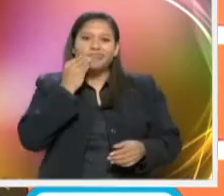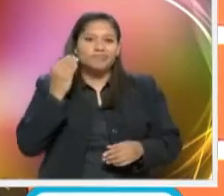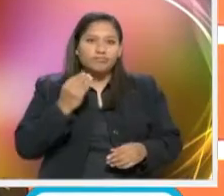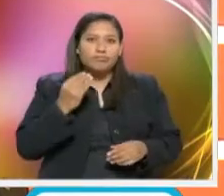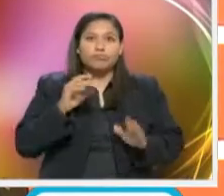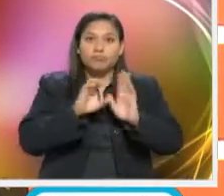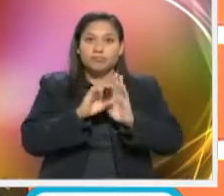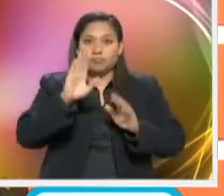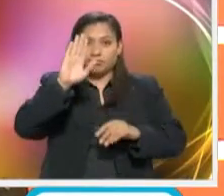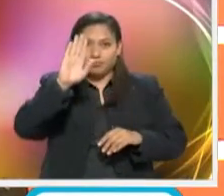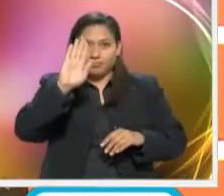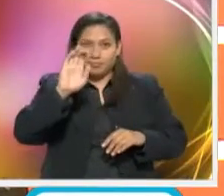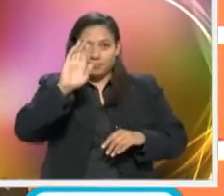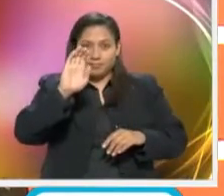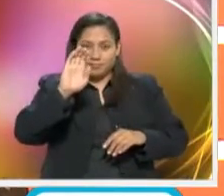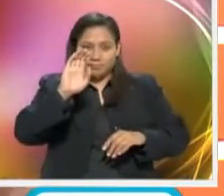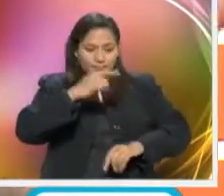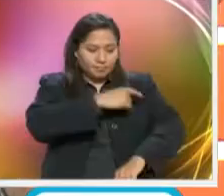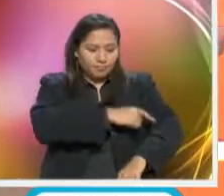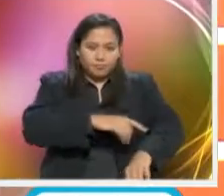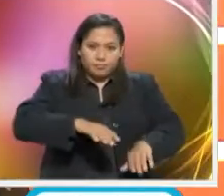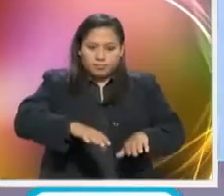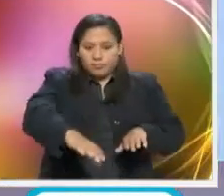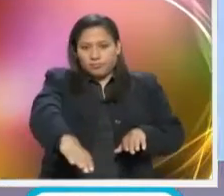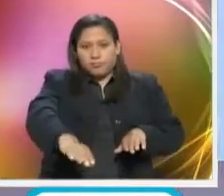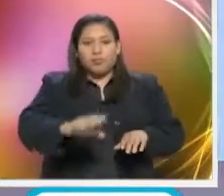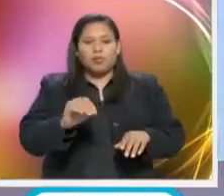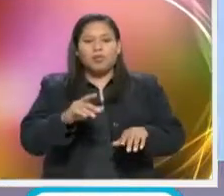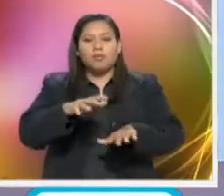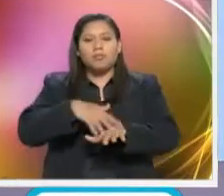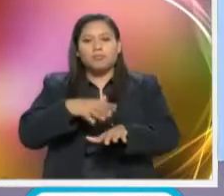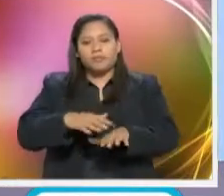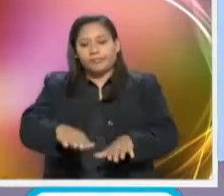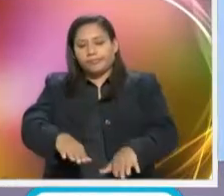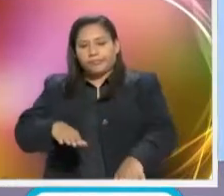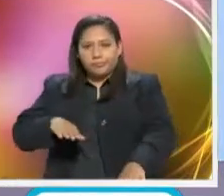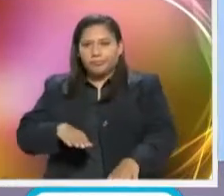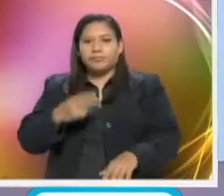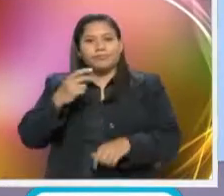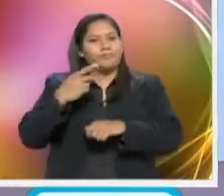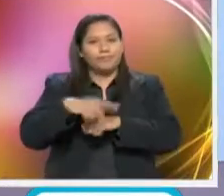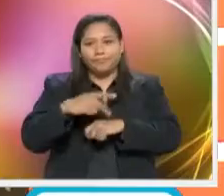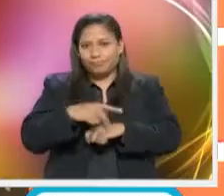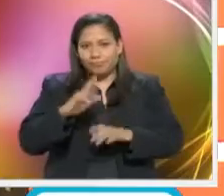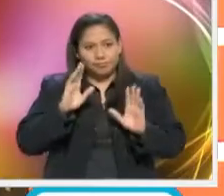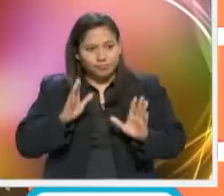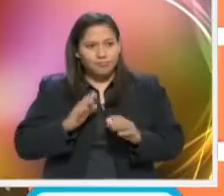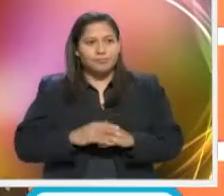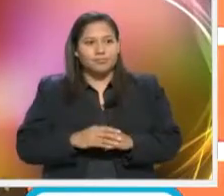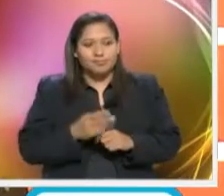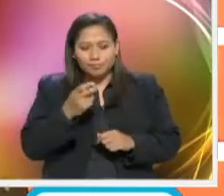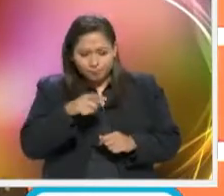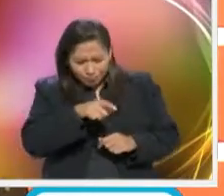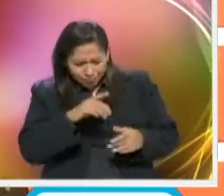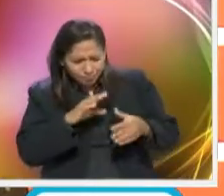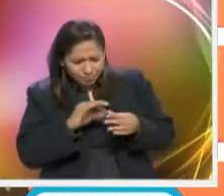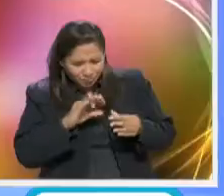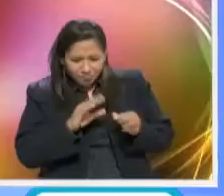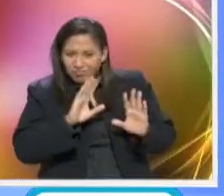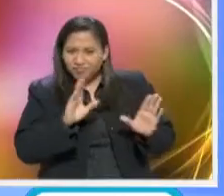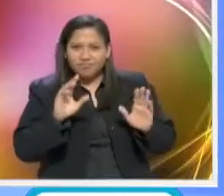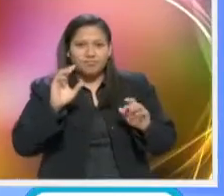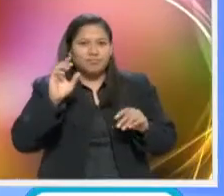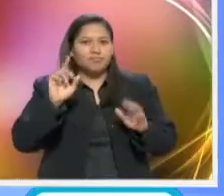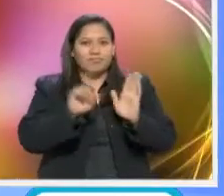bebé tiene un brazo arriba, otro abajo, la pierna, eso ya es un riesgo. Eso ya nos está señalando un foco.